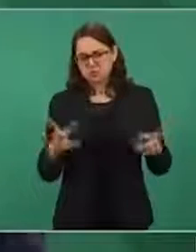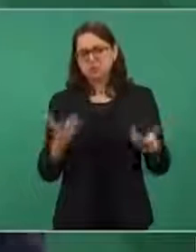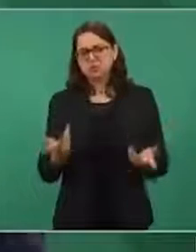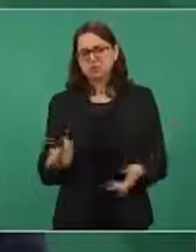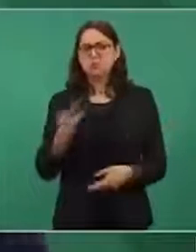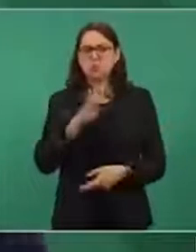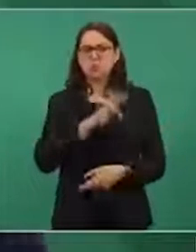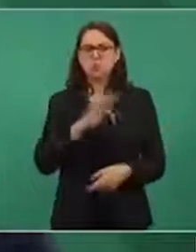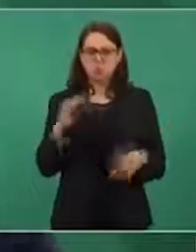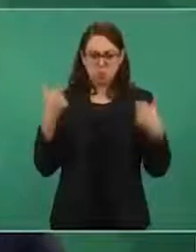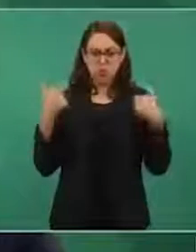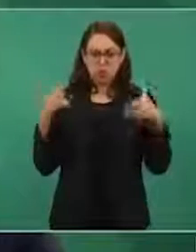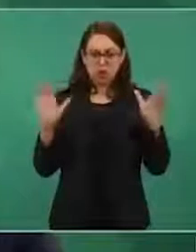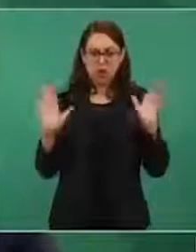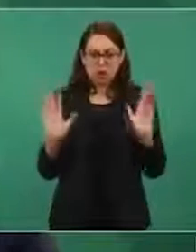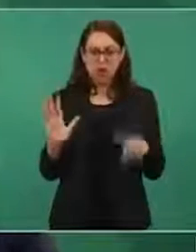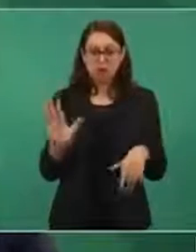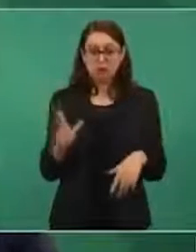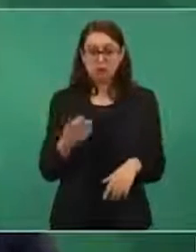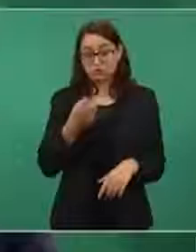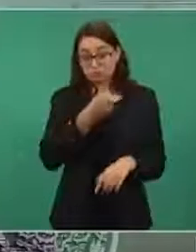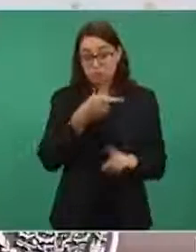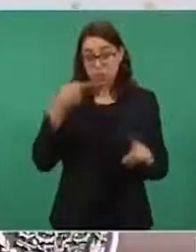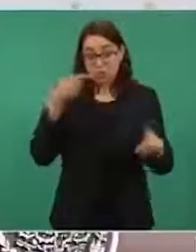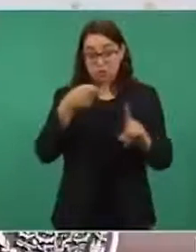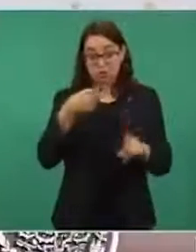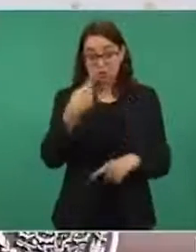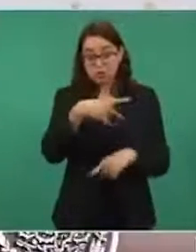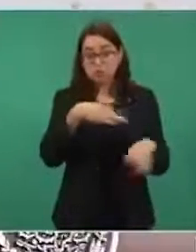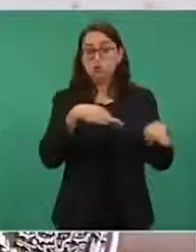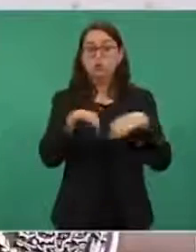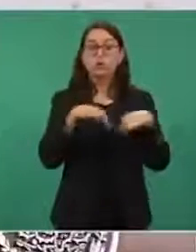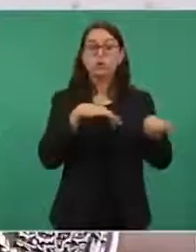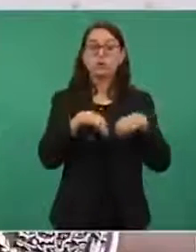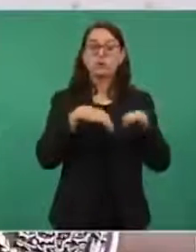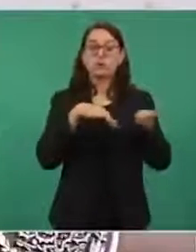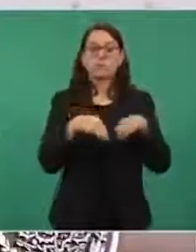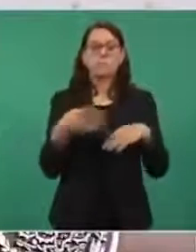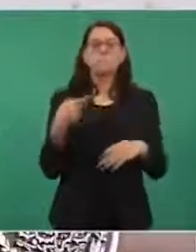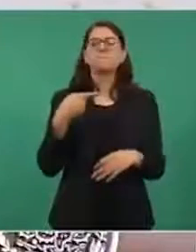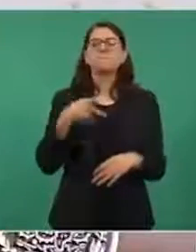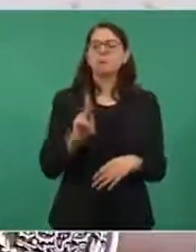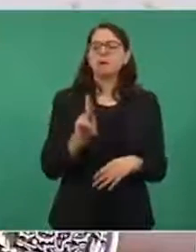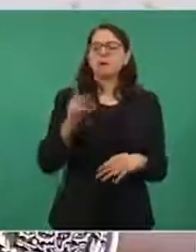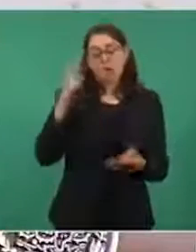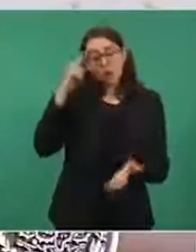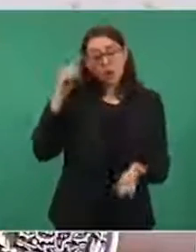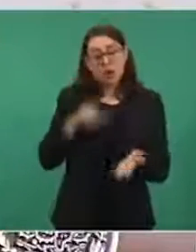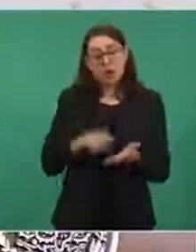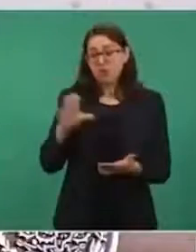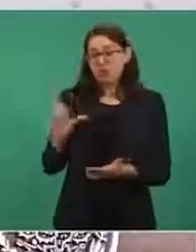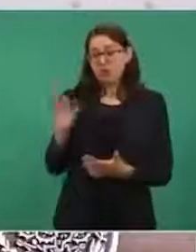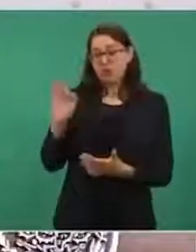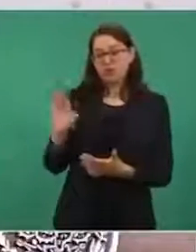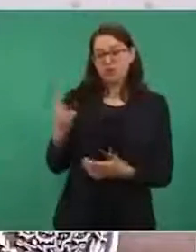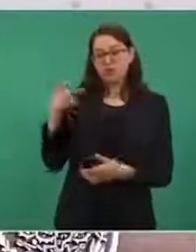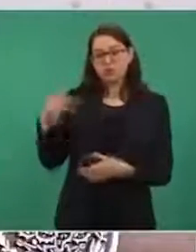es, pero ya tenían ellos un esquema. Lo que